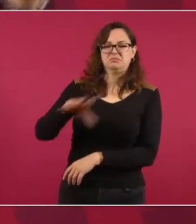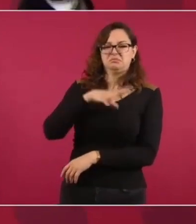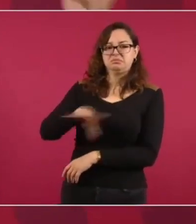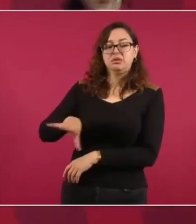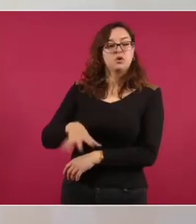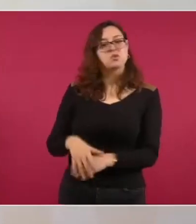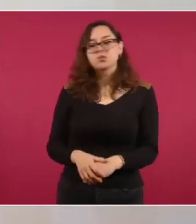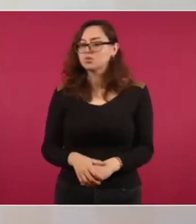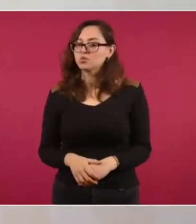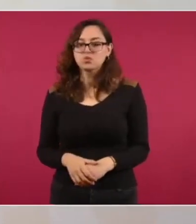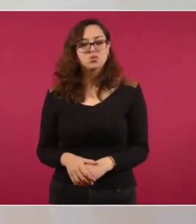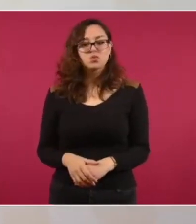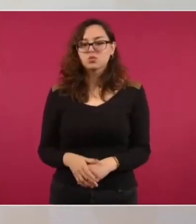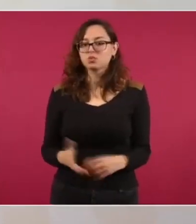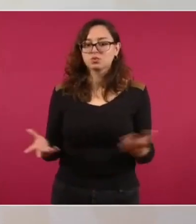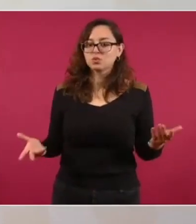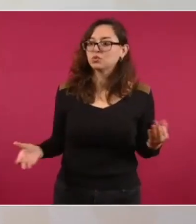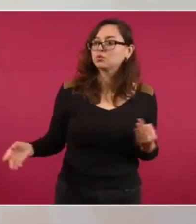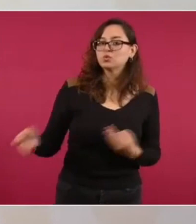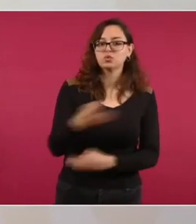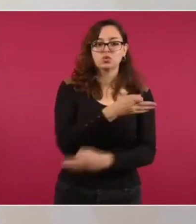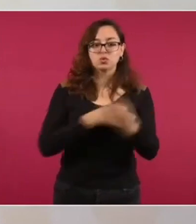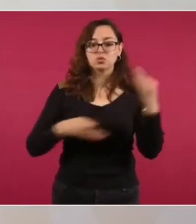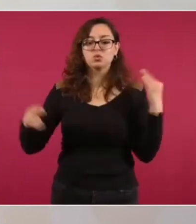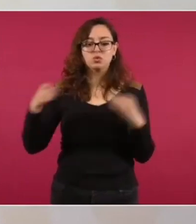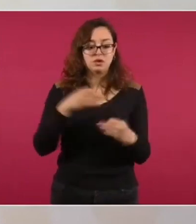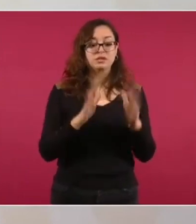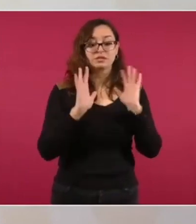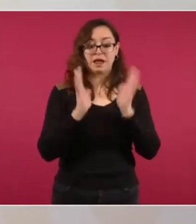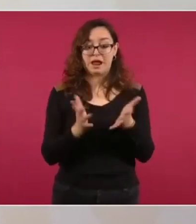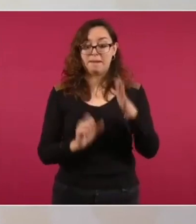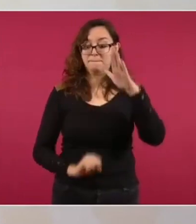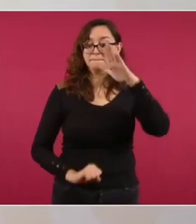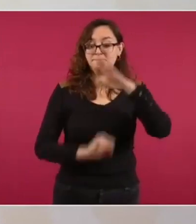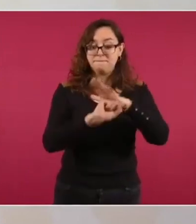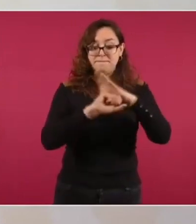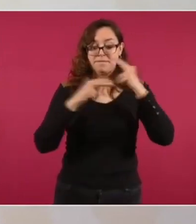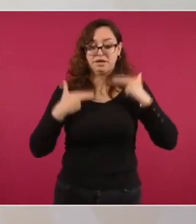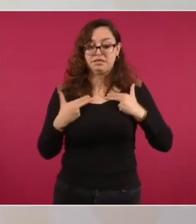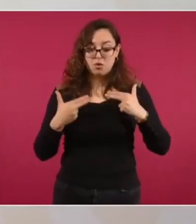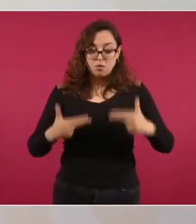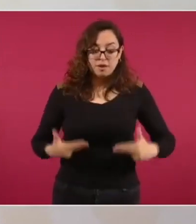Y a partir de ahí, científicos y matemáticos y biólogos,